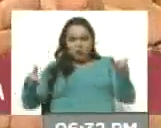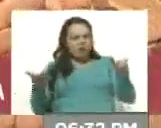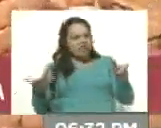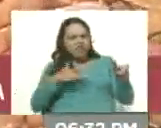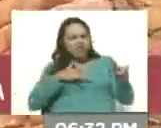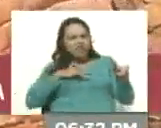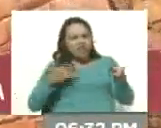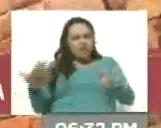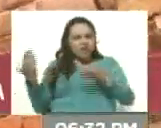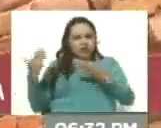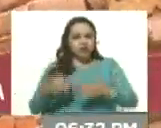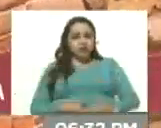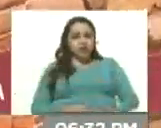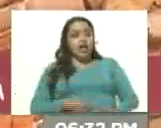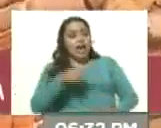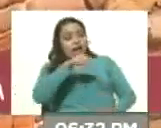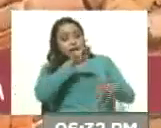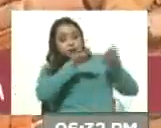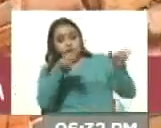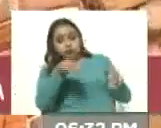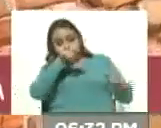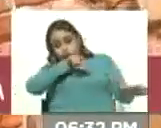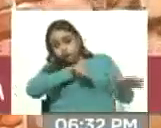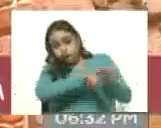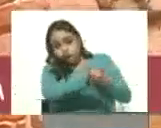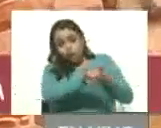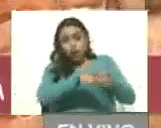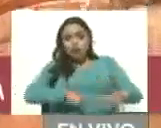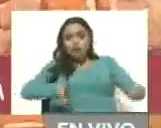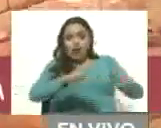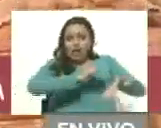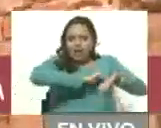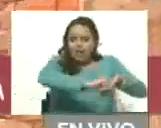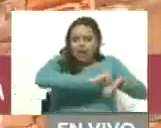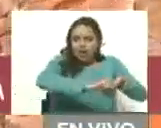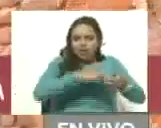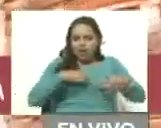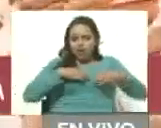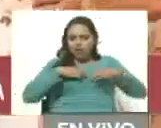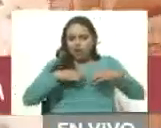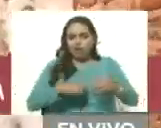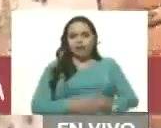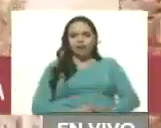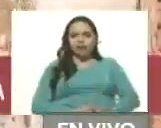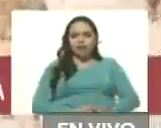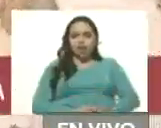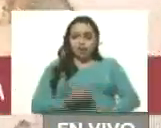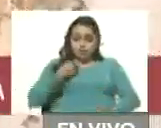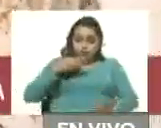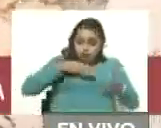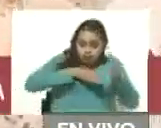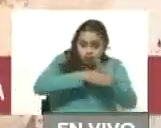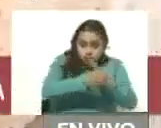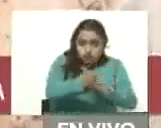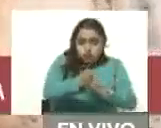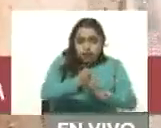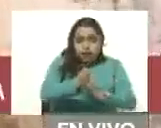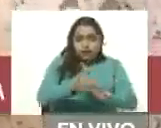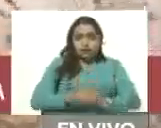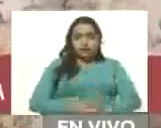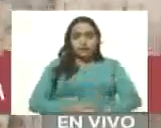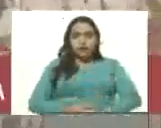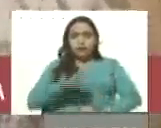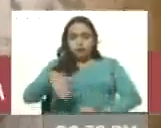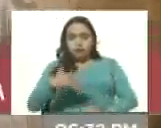ese ser un portal de entrada hacia un área de lavadero imágenes usted entra saciarse portable a la derecha va a